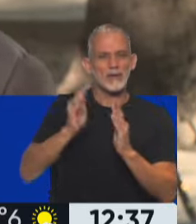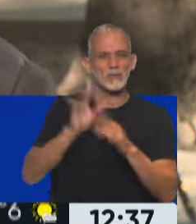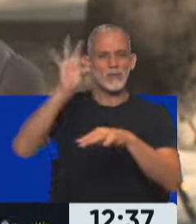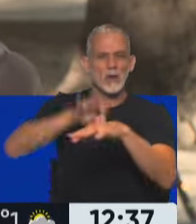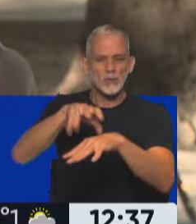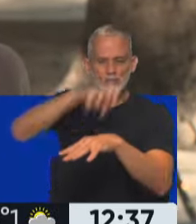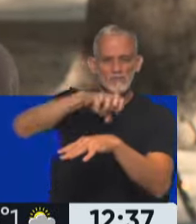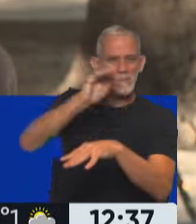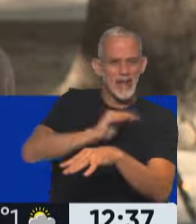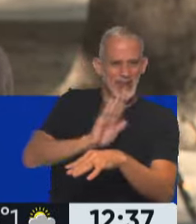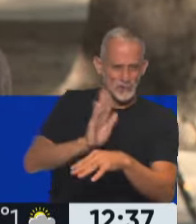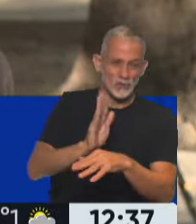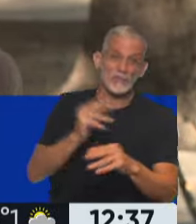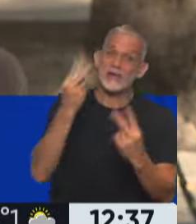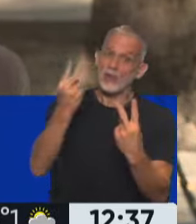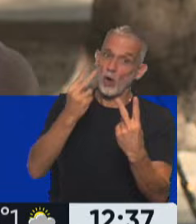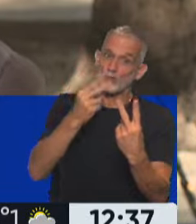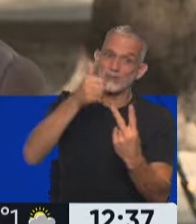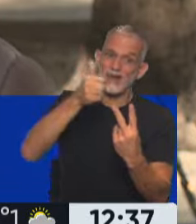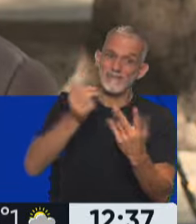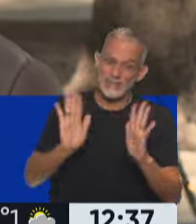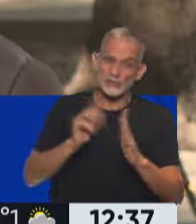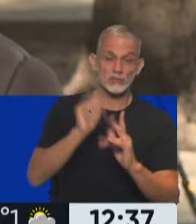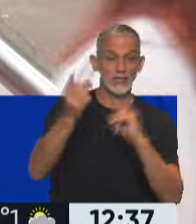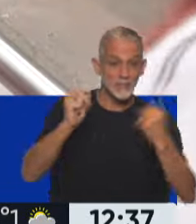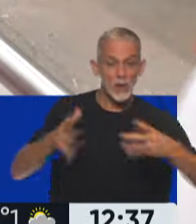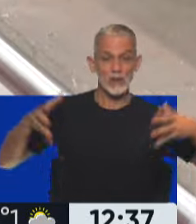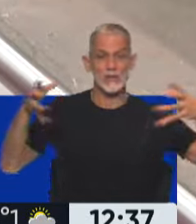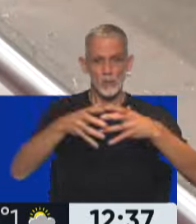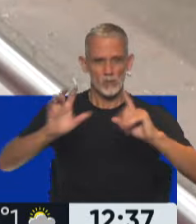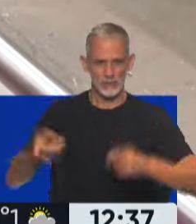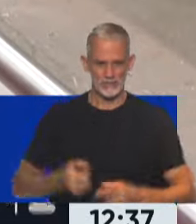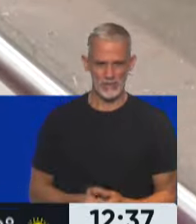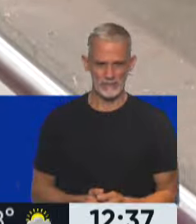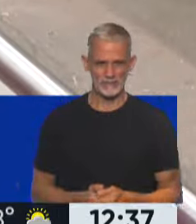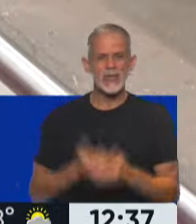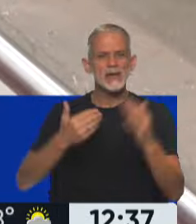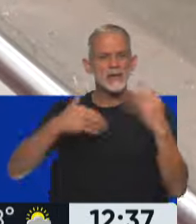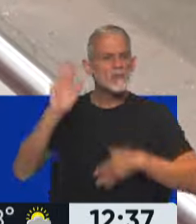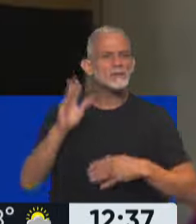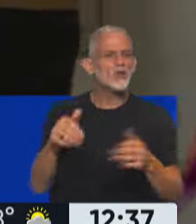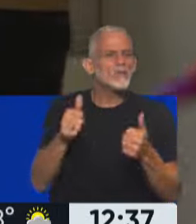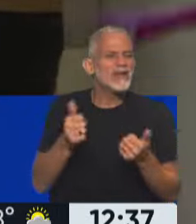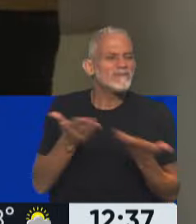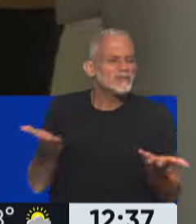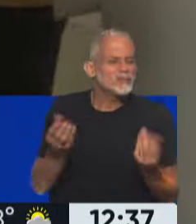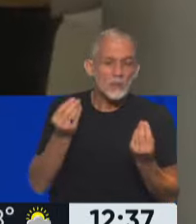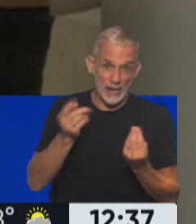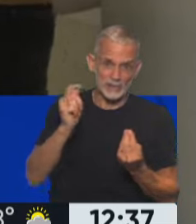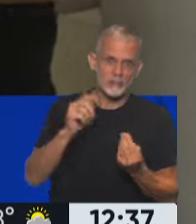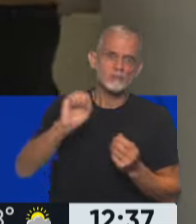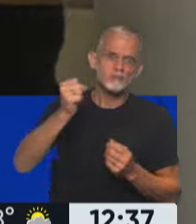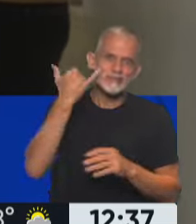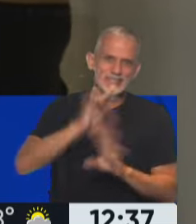dengue. Con lo cual, vamos a obtener dos beneficios, el individual y el colectivo. Por supuesto, el mayor beneficio es para los que ya